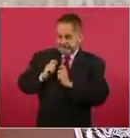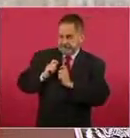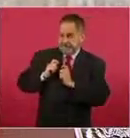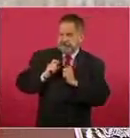muchísimo